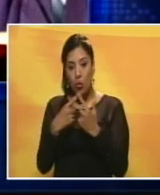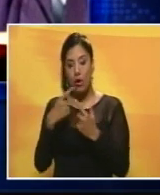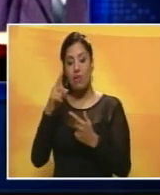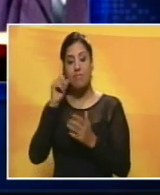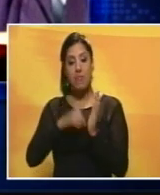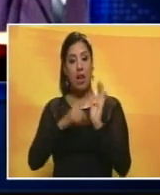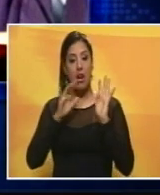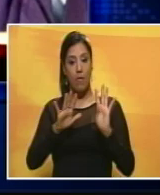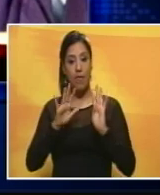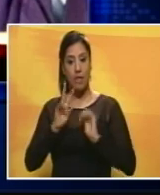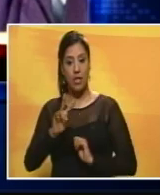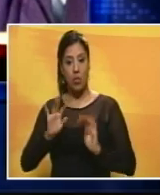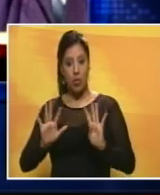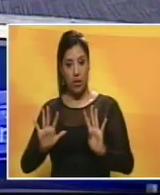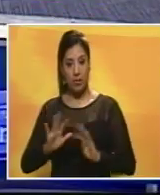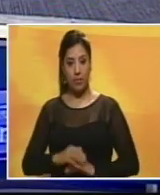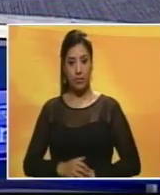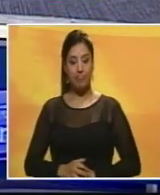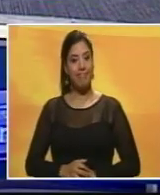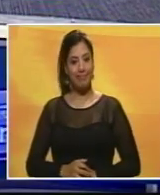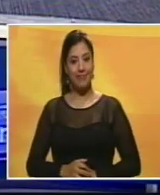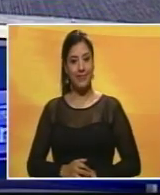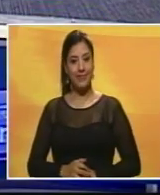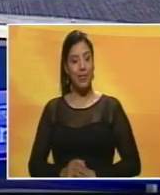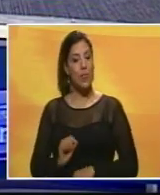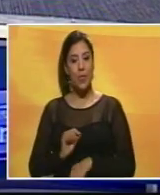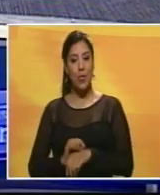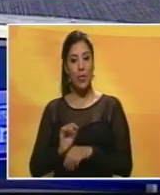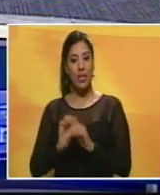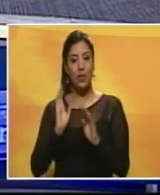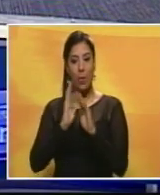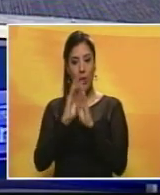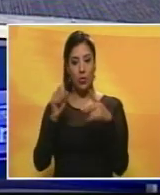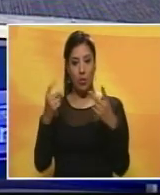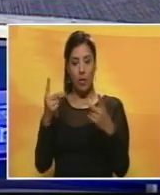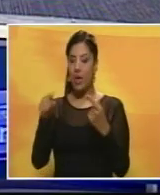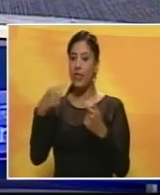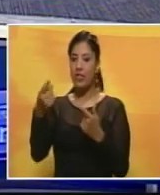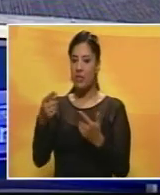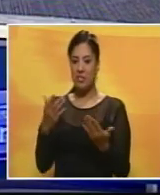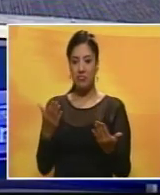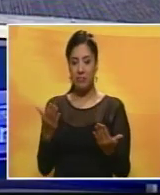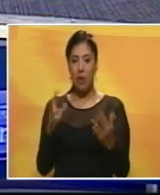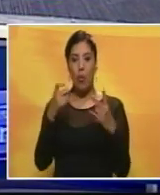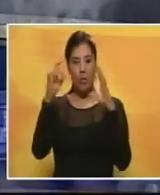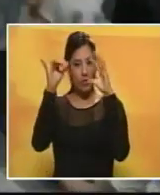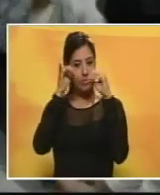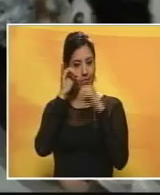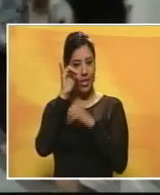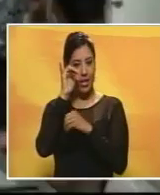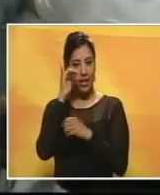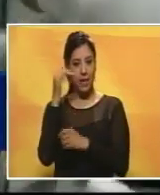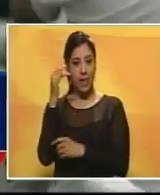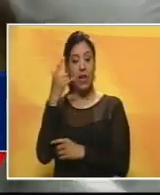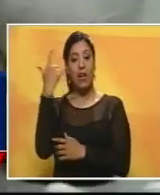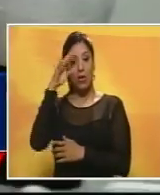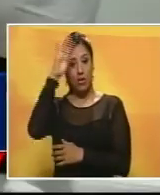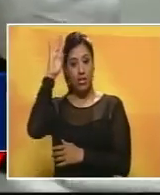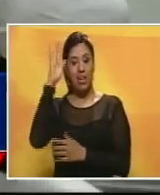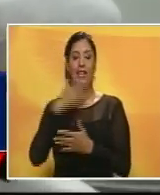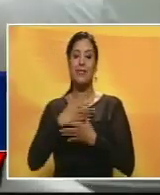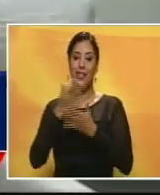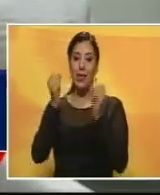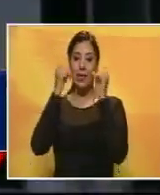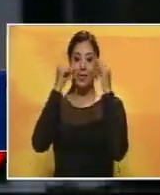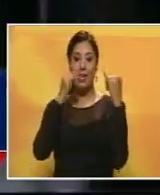en 1929. Es momento de hacer una nueva pausa y en breve, nuevo video. Nacho